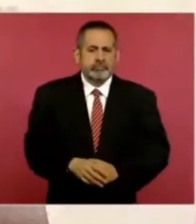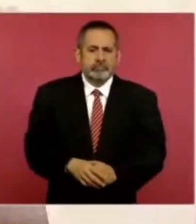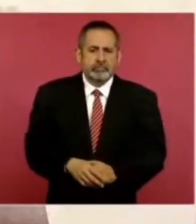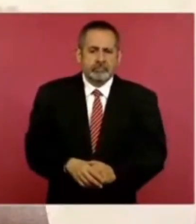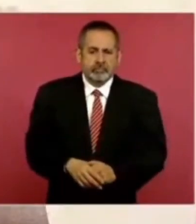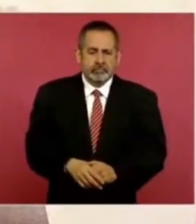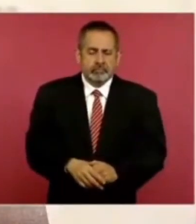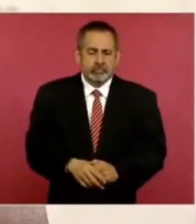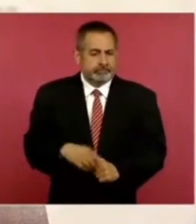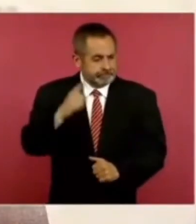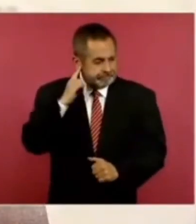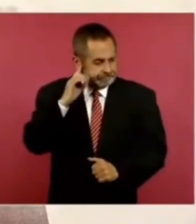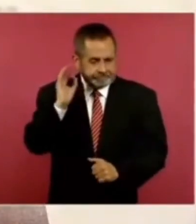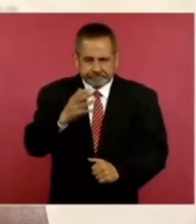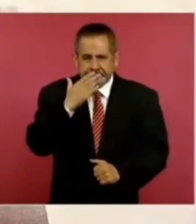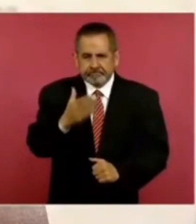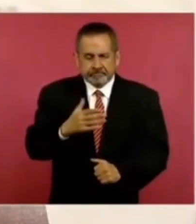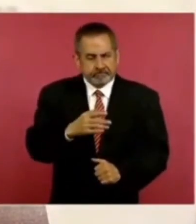suene.